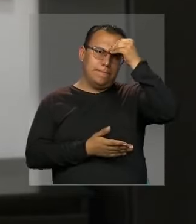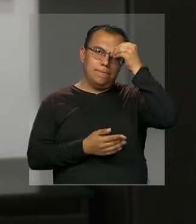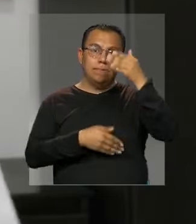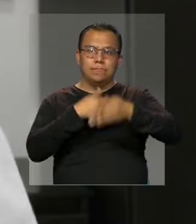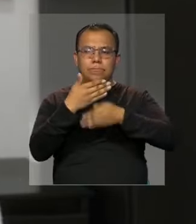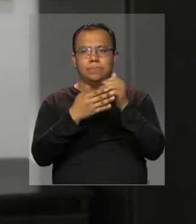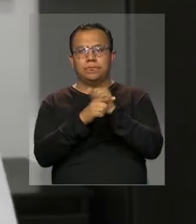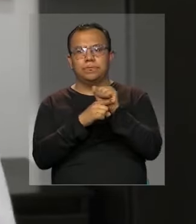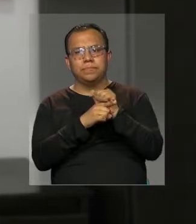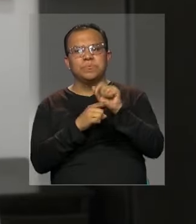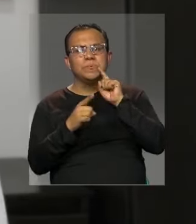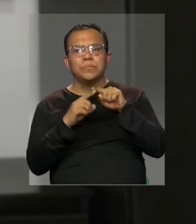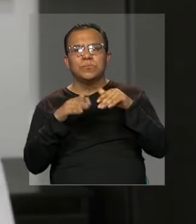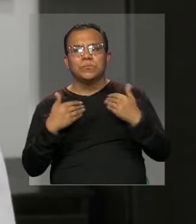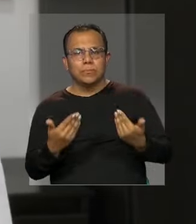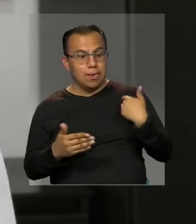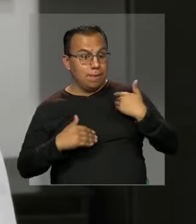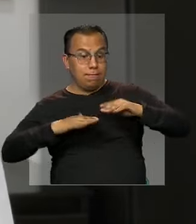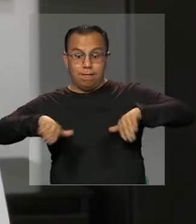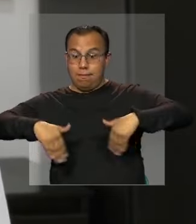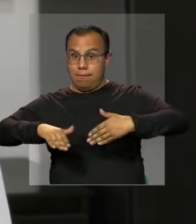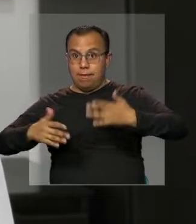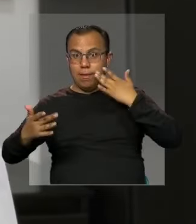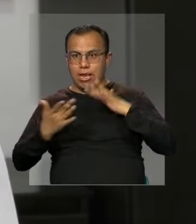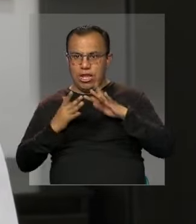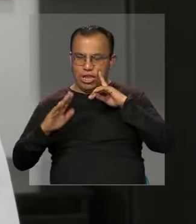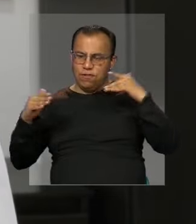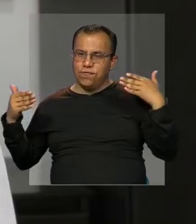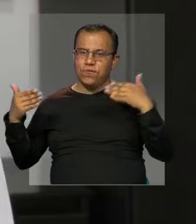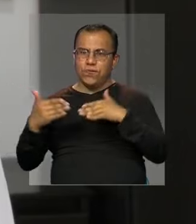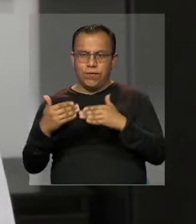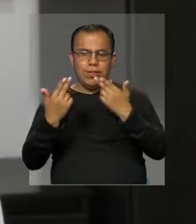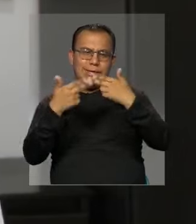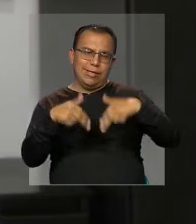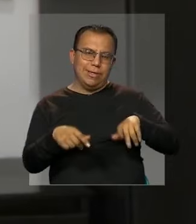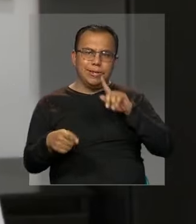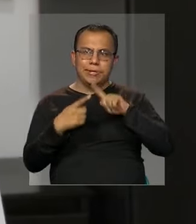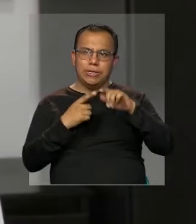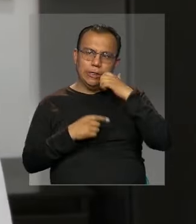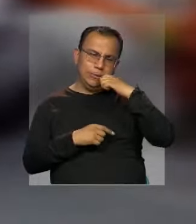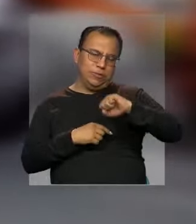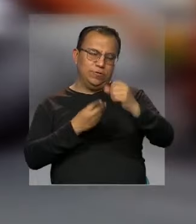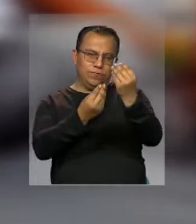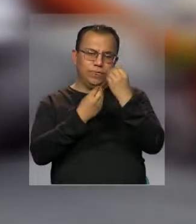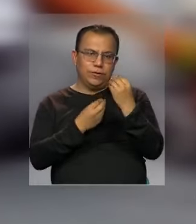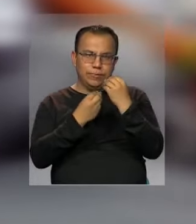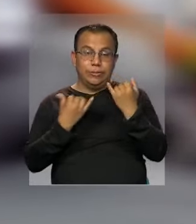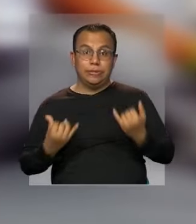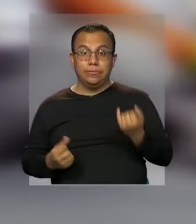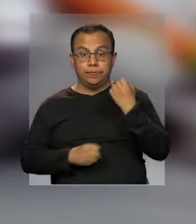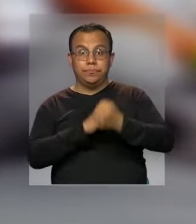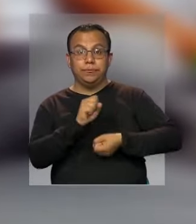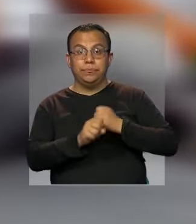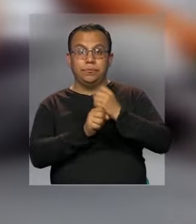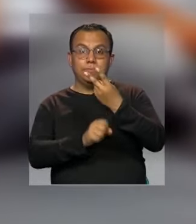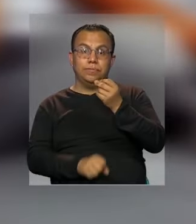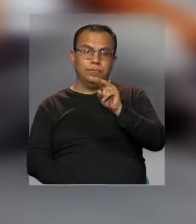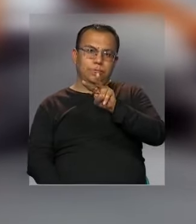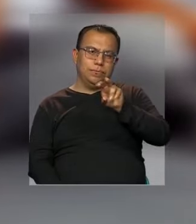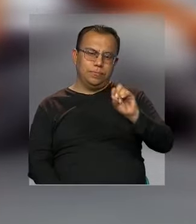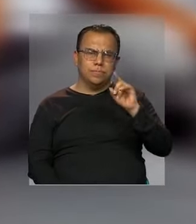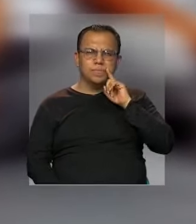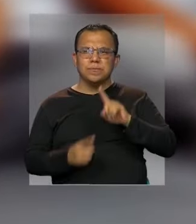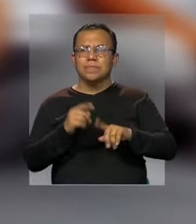que nos enseñaron, de una ausencia muy importante de enfoque de género y enfoque de derechos en nuestra formación. En el año 2020, el colectivo de